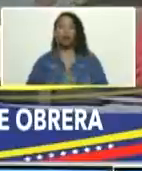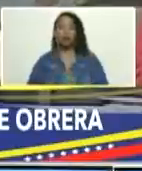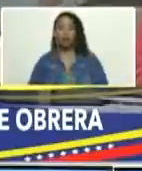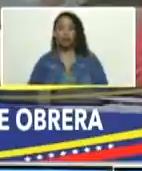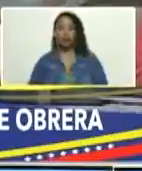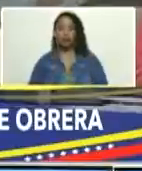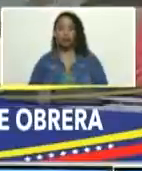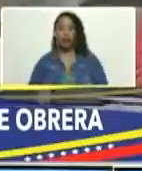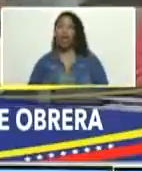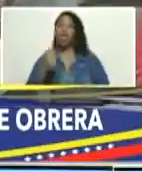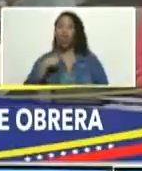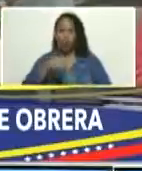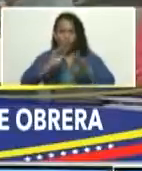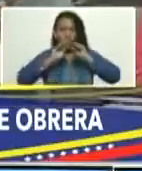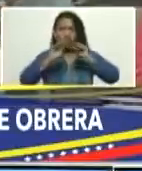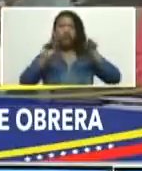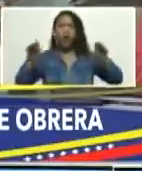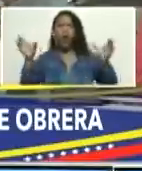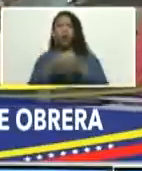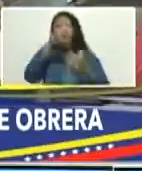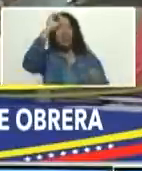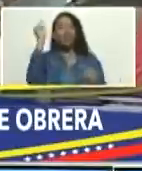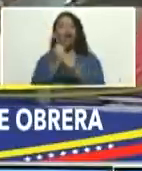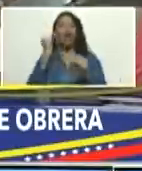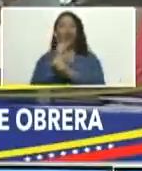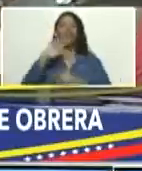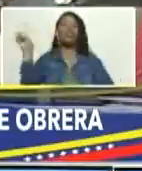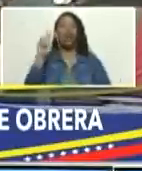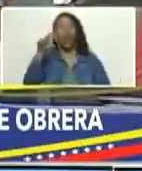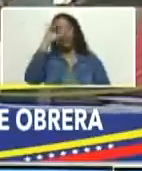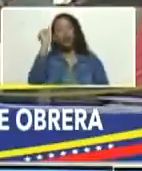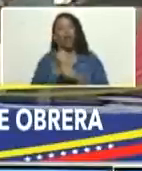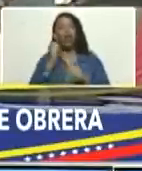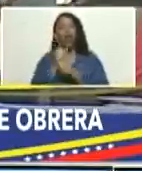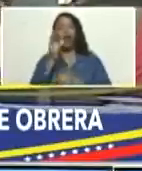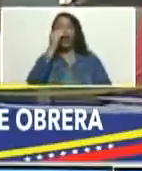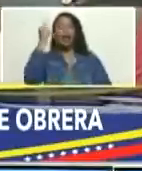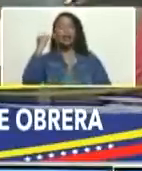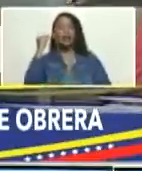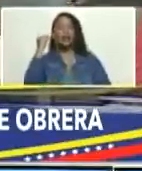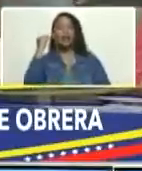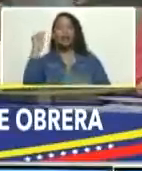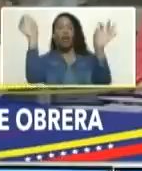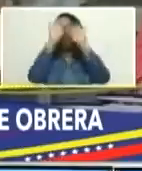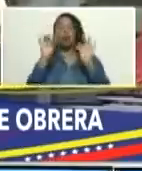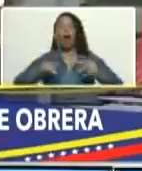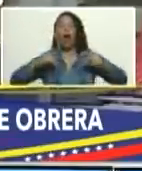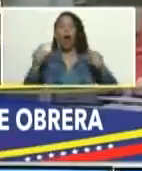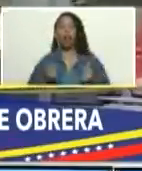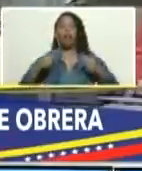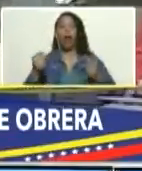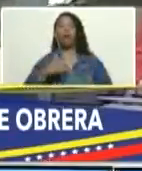Y yo llamo a la clase obrera venezolana, a los trabajadores y trabajadoras, a de manera activa